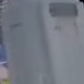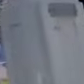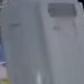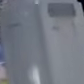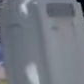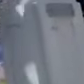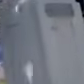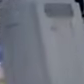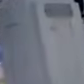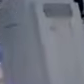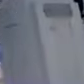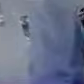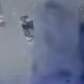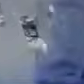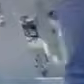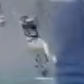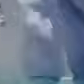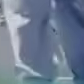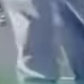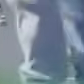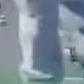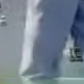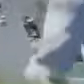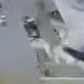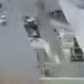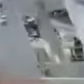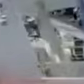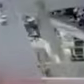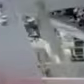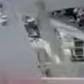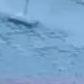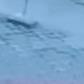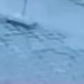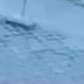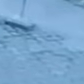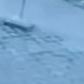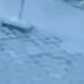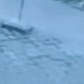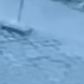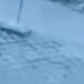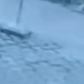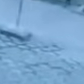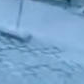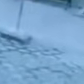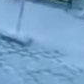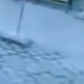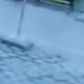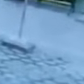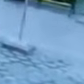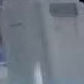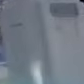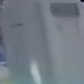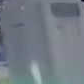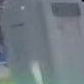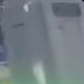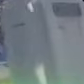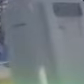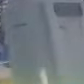siempre la idea es innovar, la idea es mostrar también atractivos turísticos. Muchos años como nuestra fraternidad